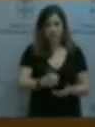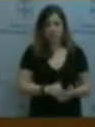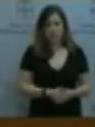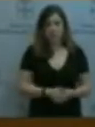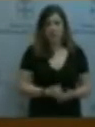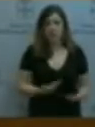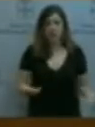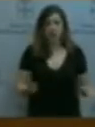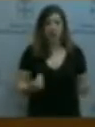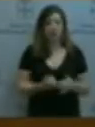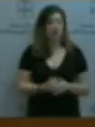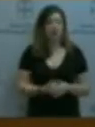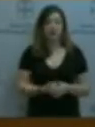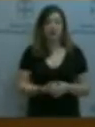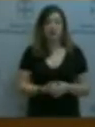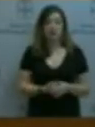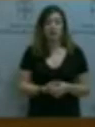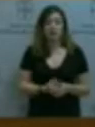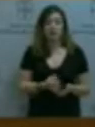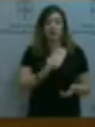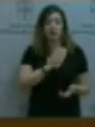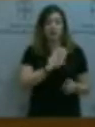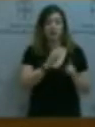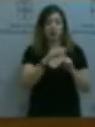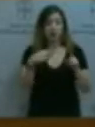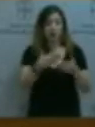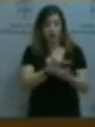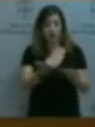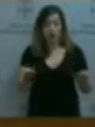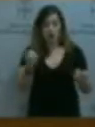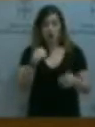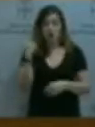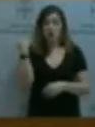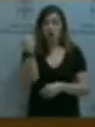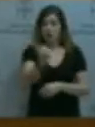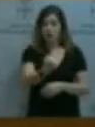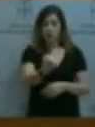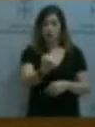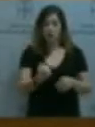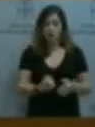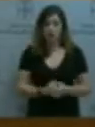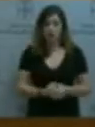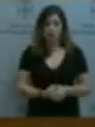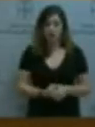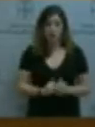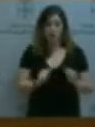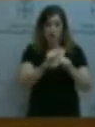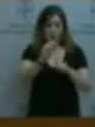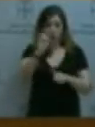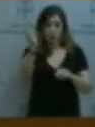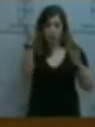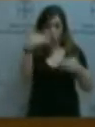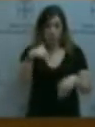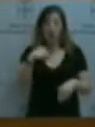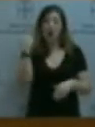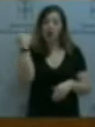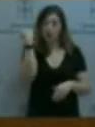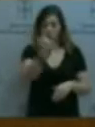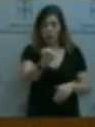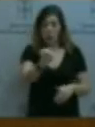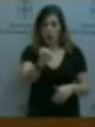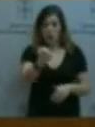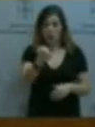vamos a apoyar, como no podría ser de otra manera, esta moción que han